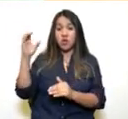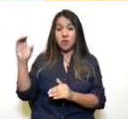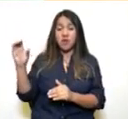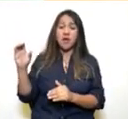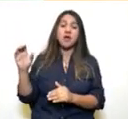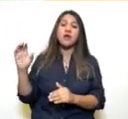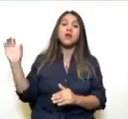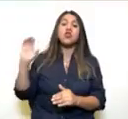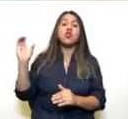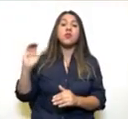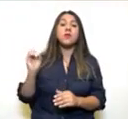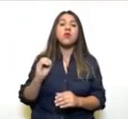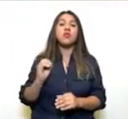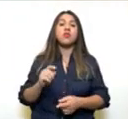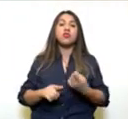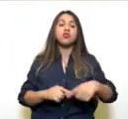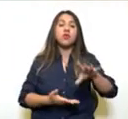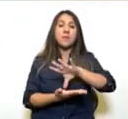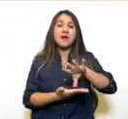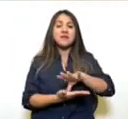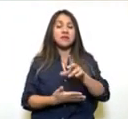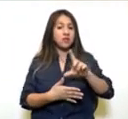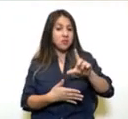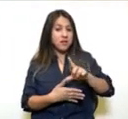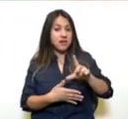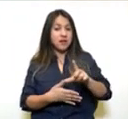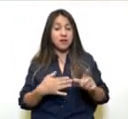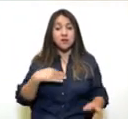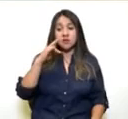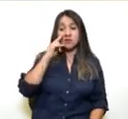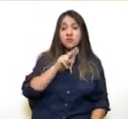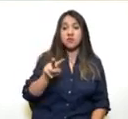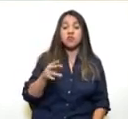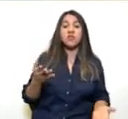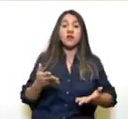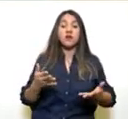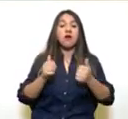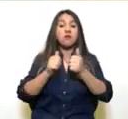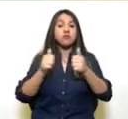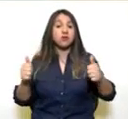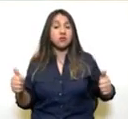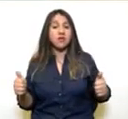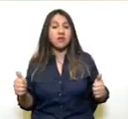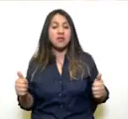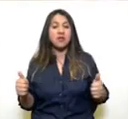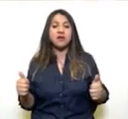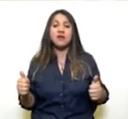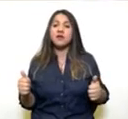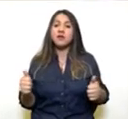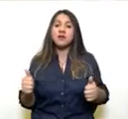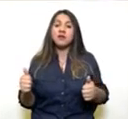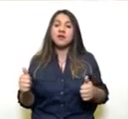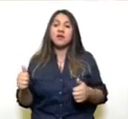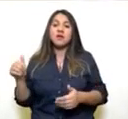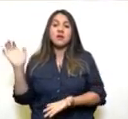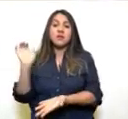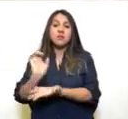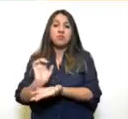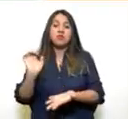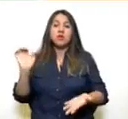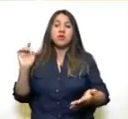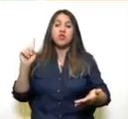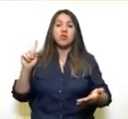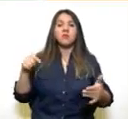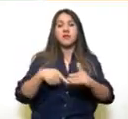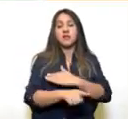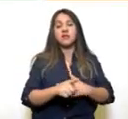países en latinoamérica yo creo que no la esfera de la autoría no ha penetrado creado en el trabajo